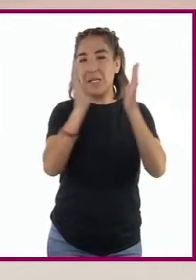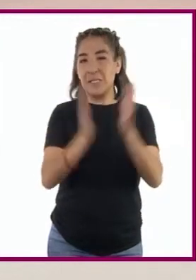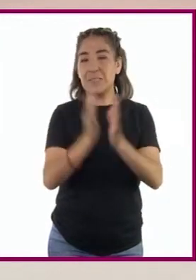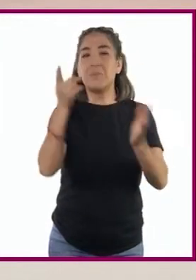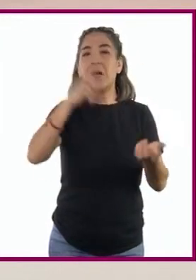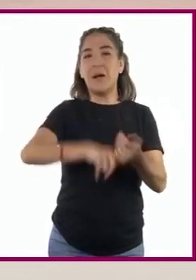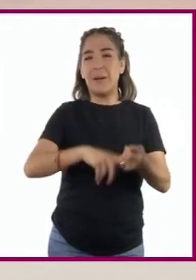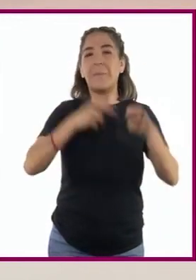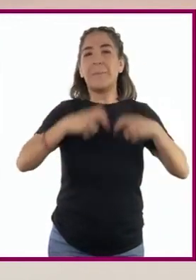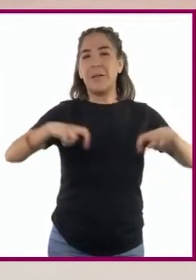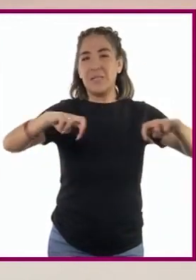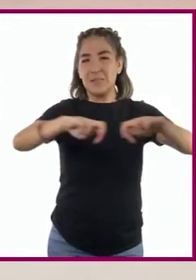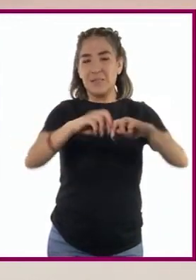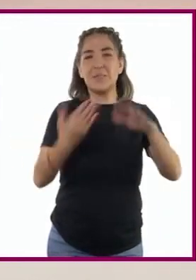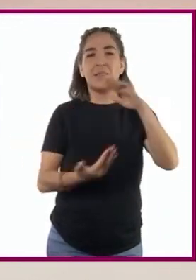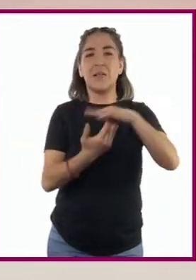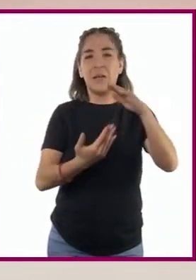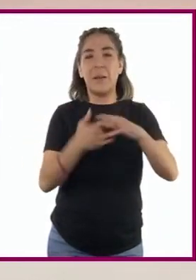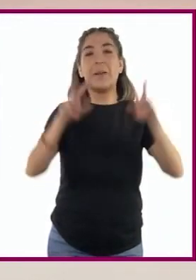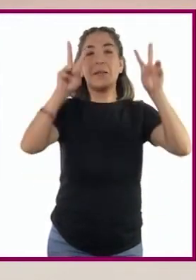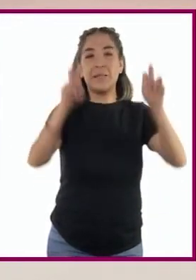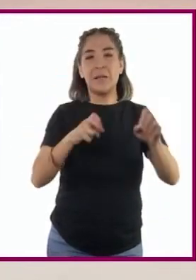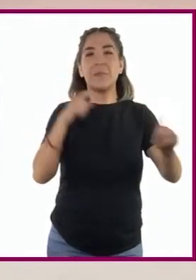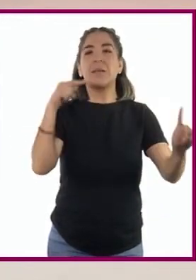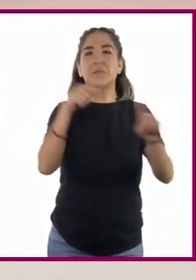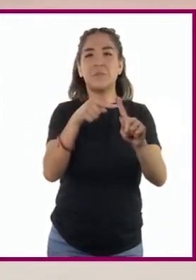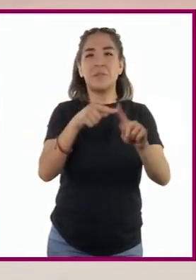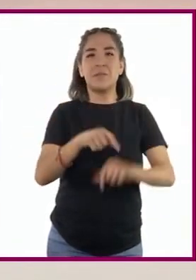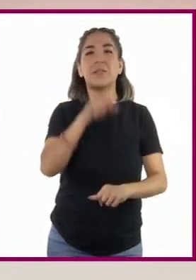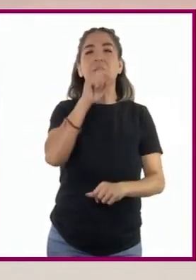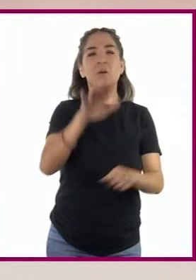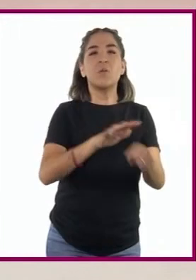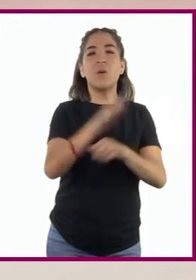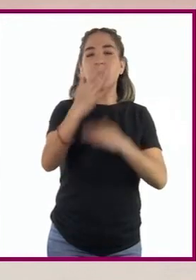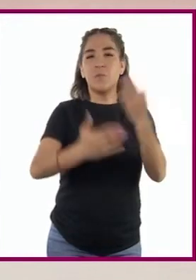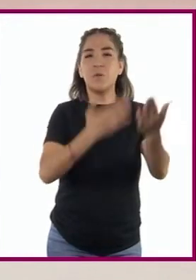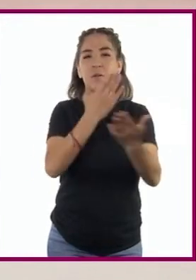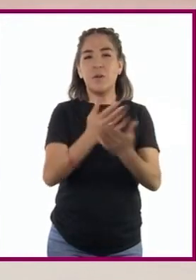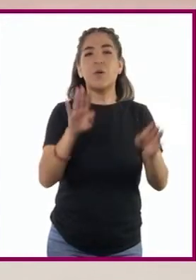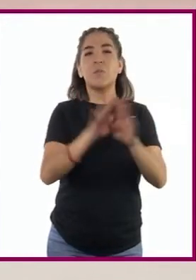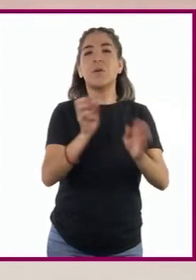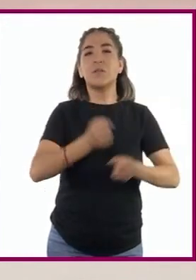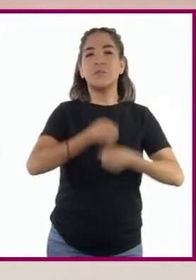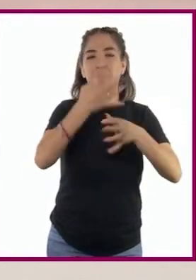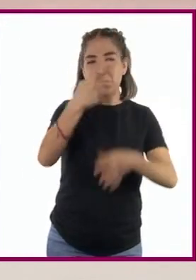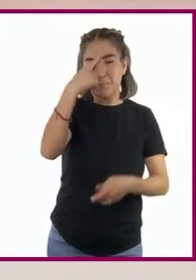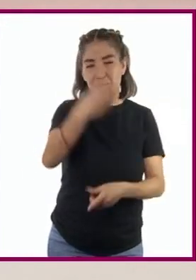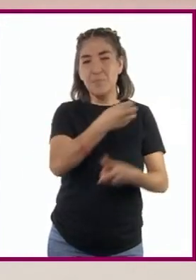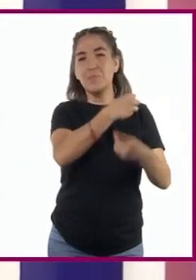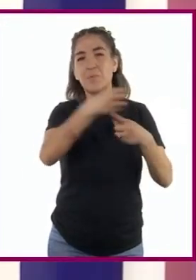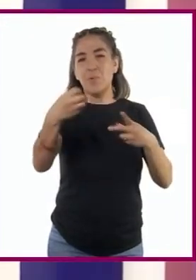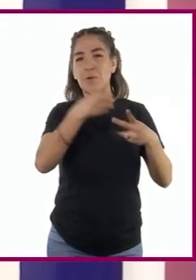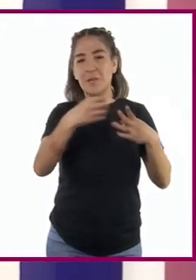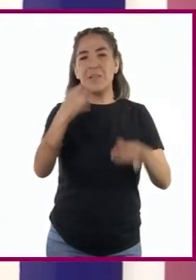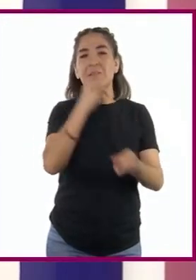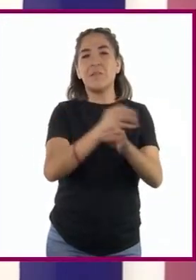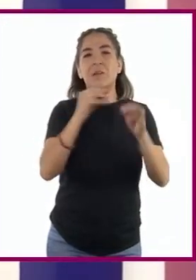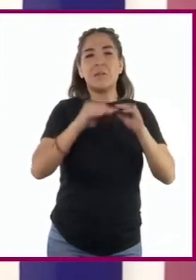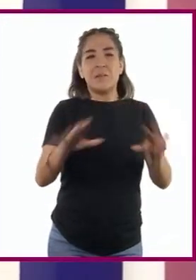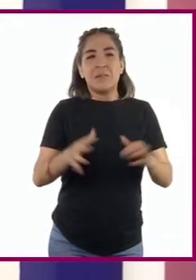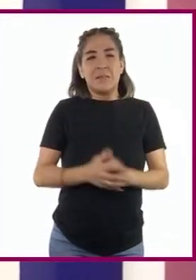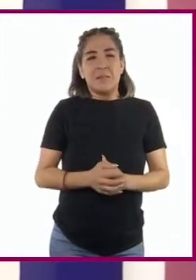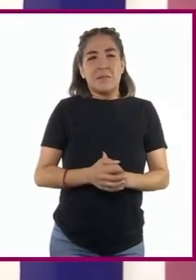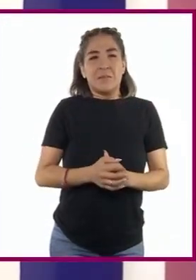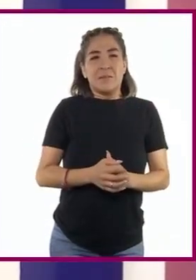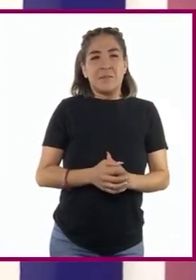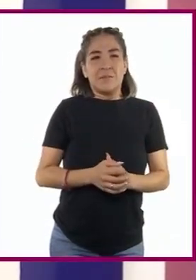mesa redonda sobre un tema específico y el propósito fue ajustar expresiones para organizar información.